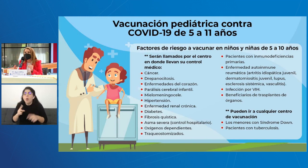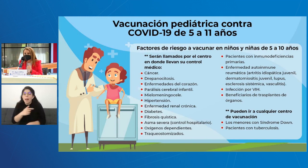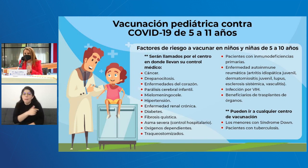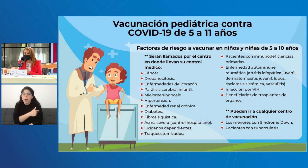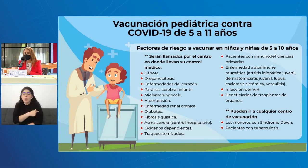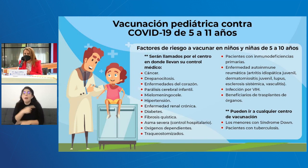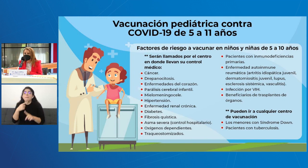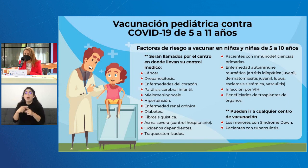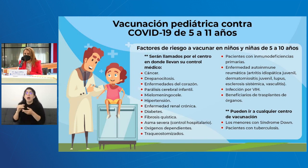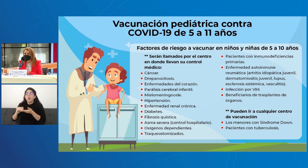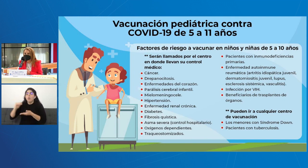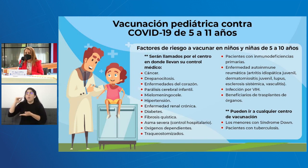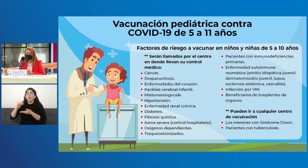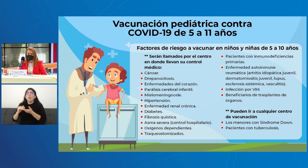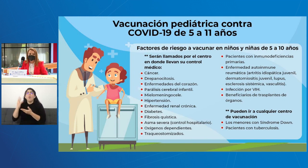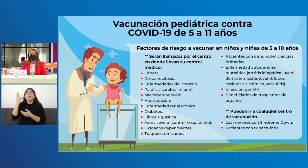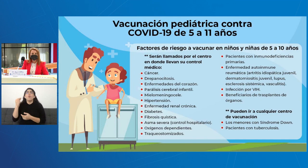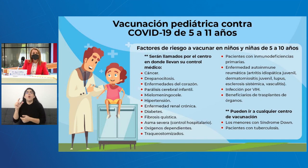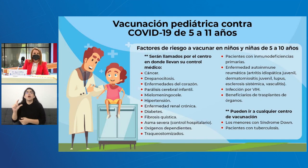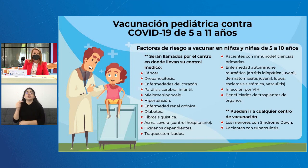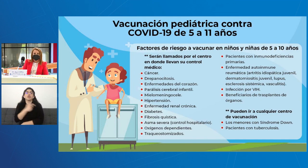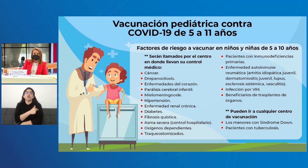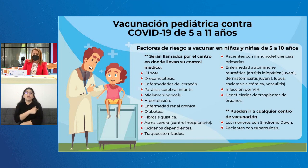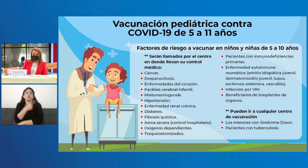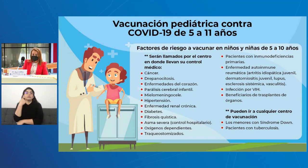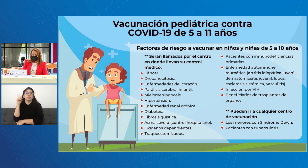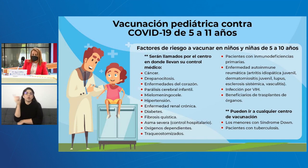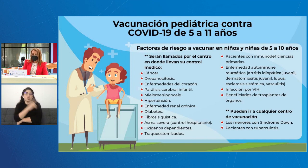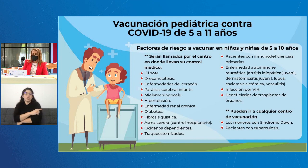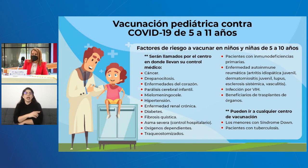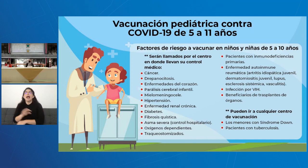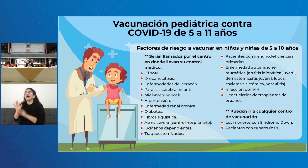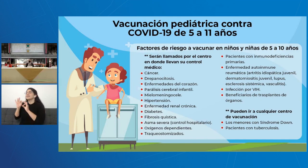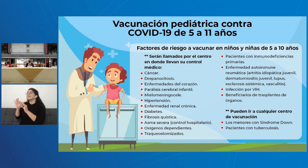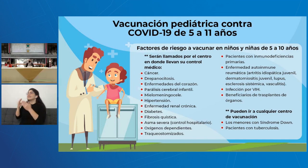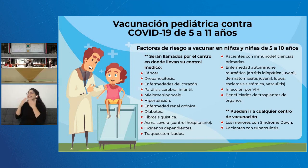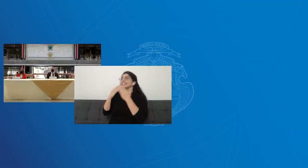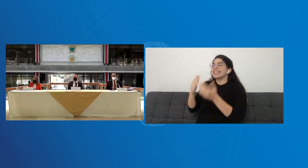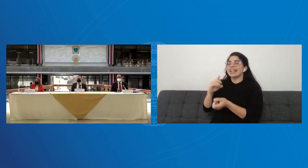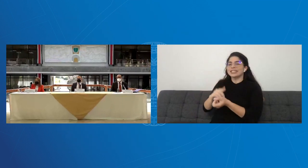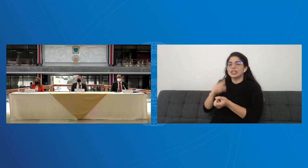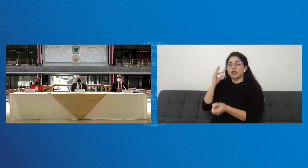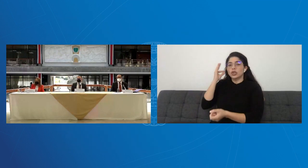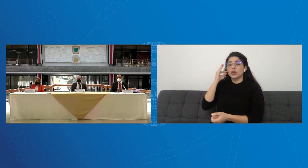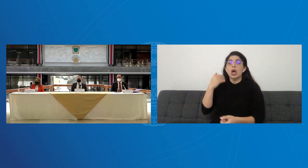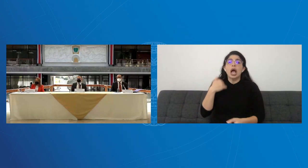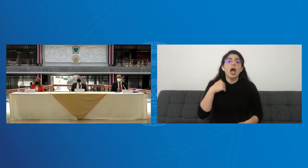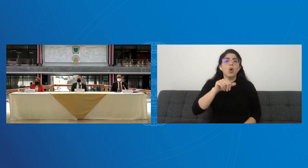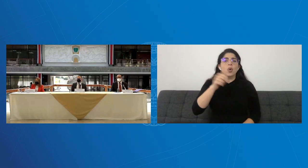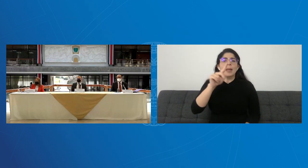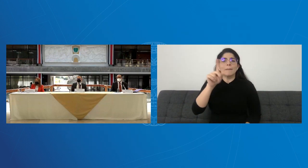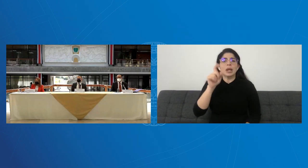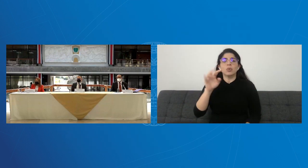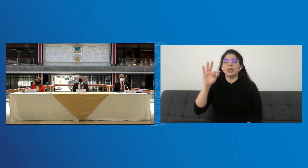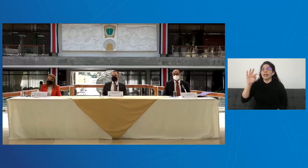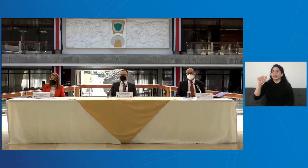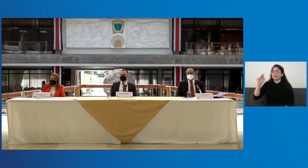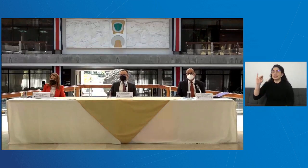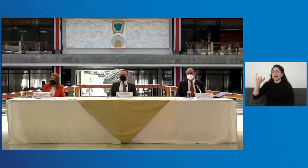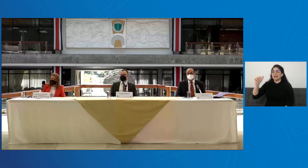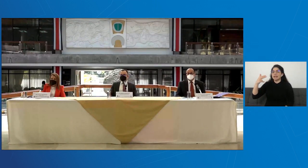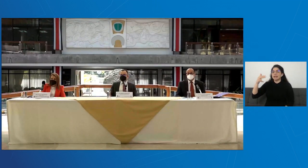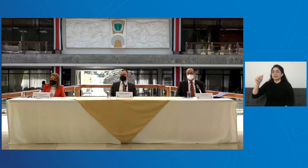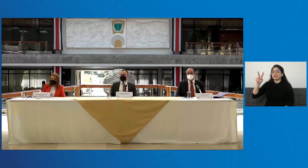de dosis que tienen cada día. Perfecto, muchas gracias, doctora. Tenemos una consulta de Tania Chávez Zúñiga